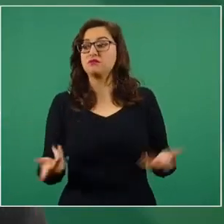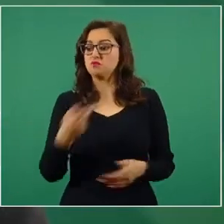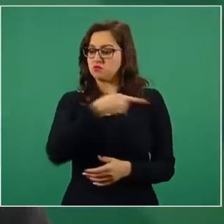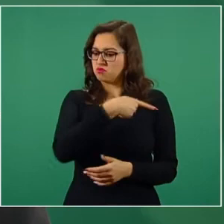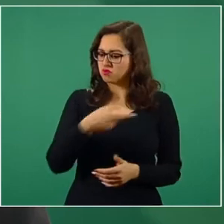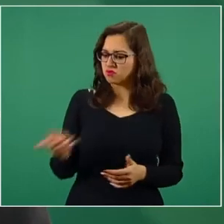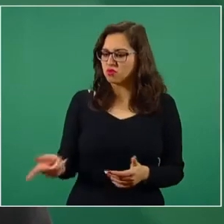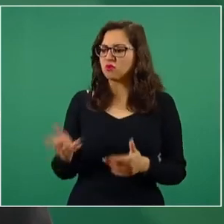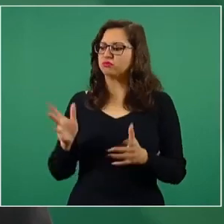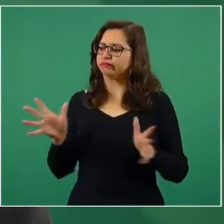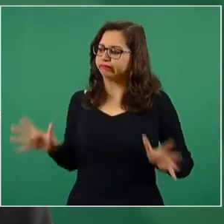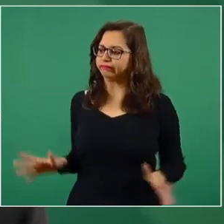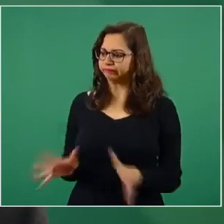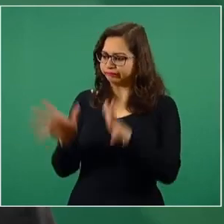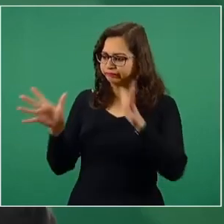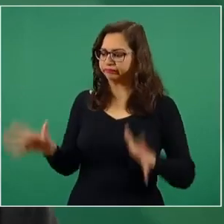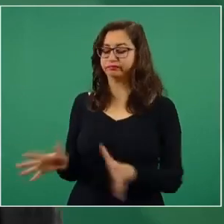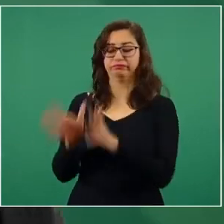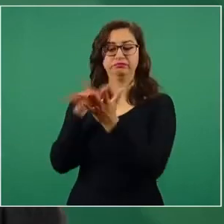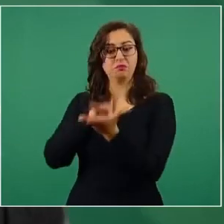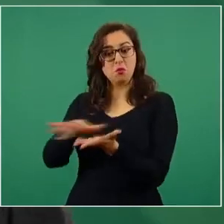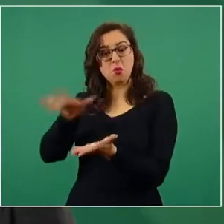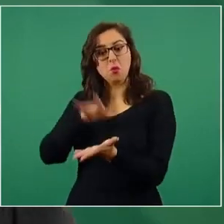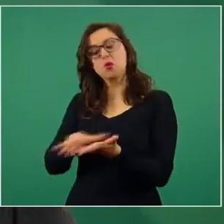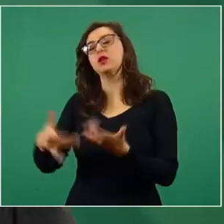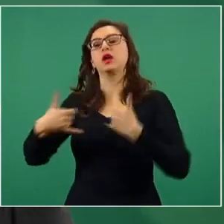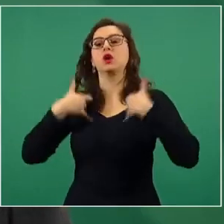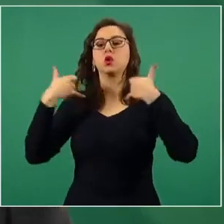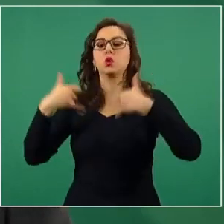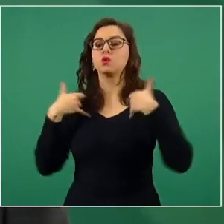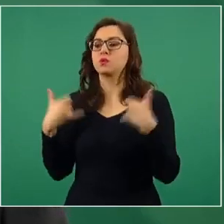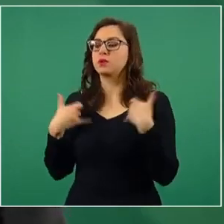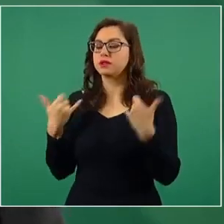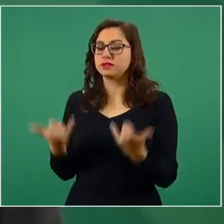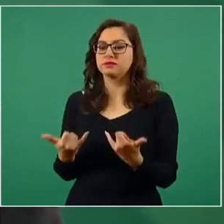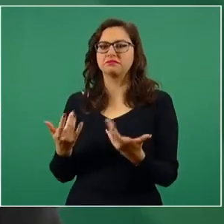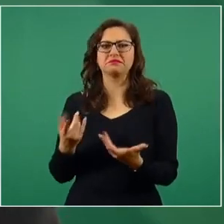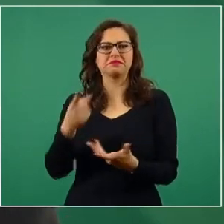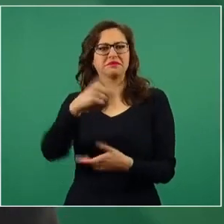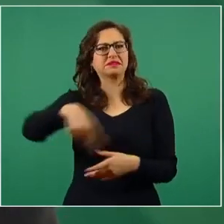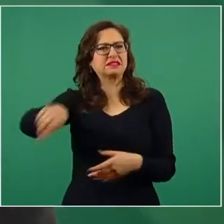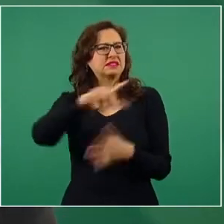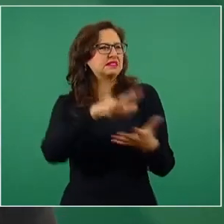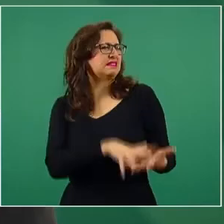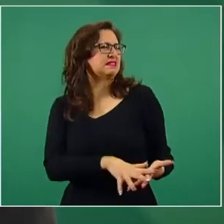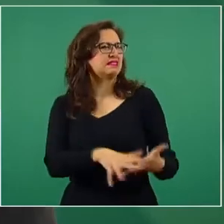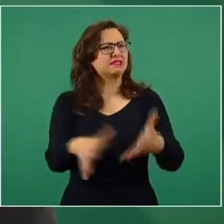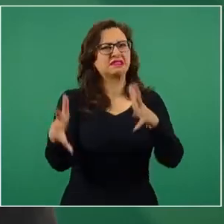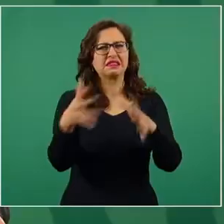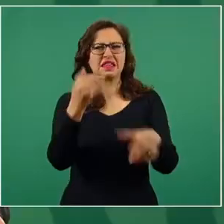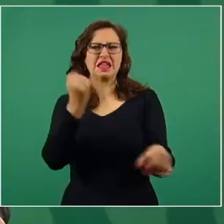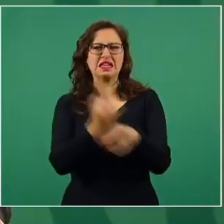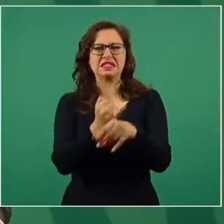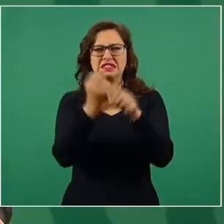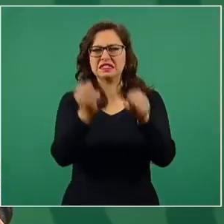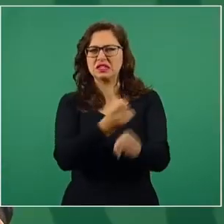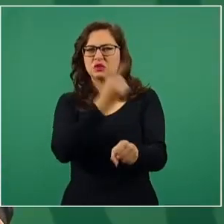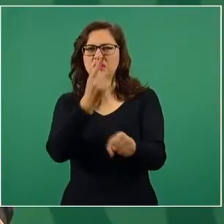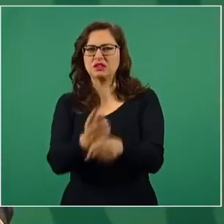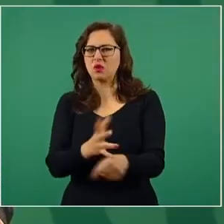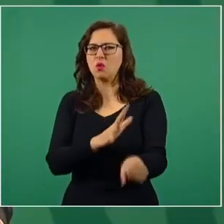jóvenes, atender las causas que originan la inseguridad y la violencia,